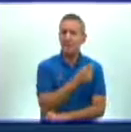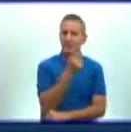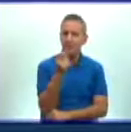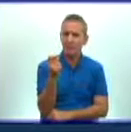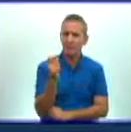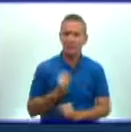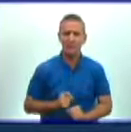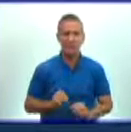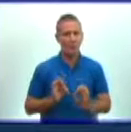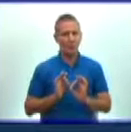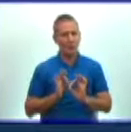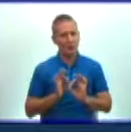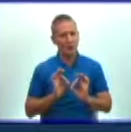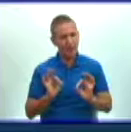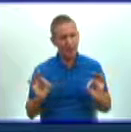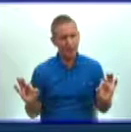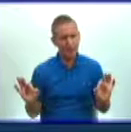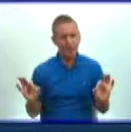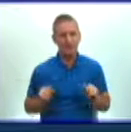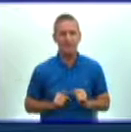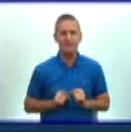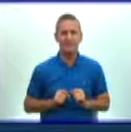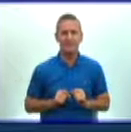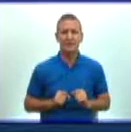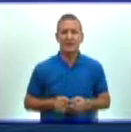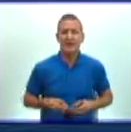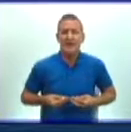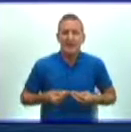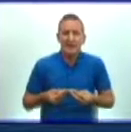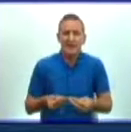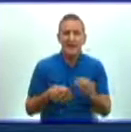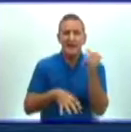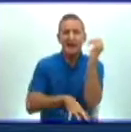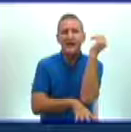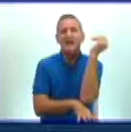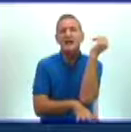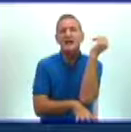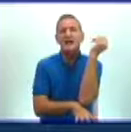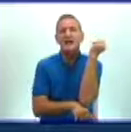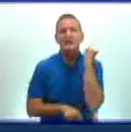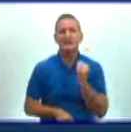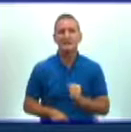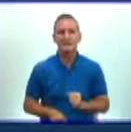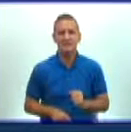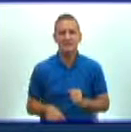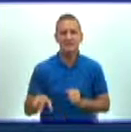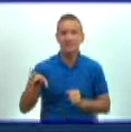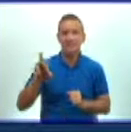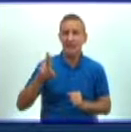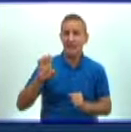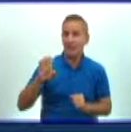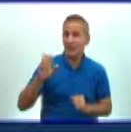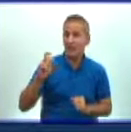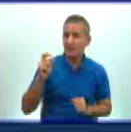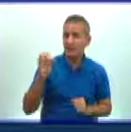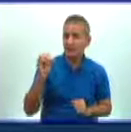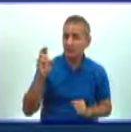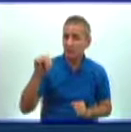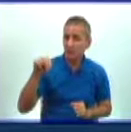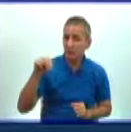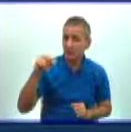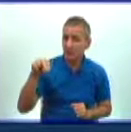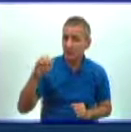dejar raíces en sus retoños, y ahí yo doy mi valoración, yo doy mi